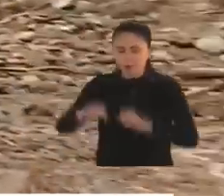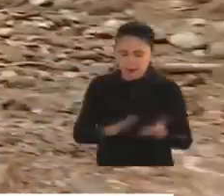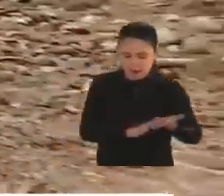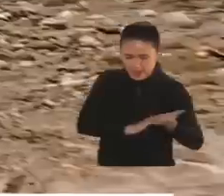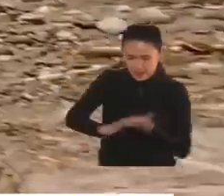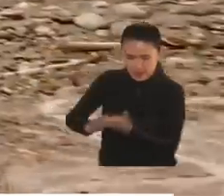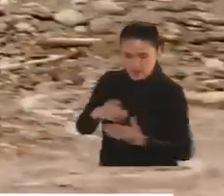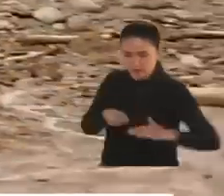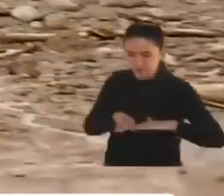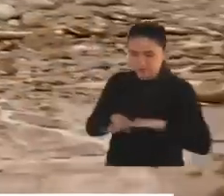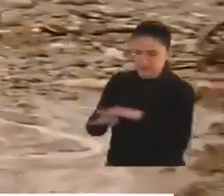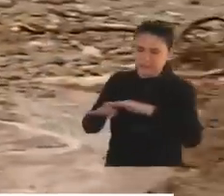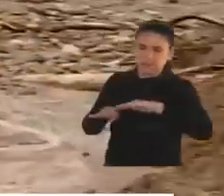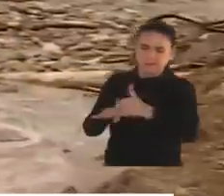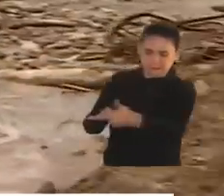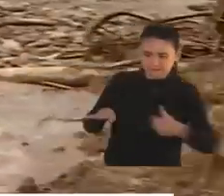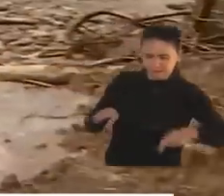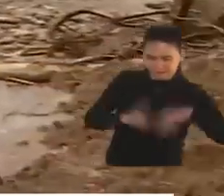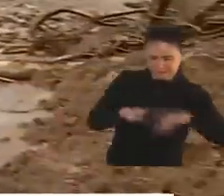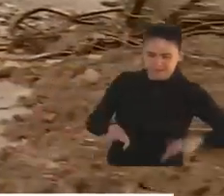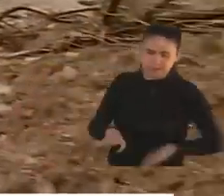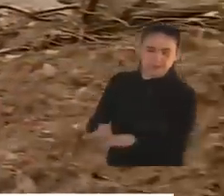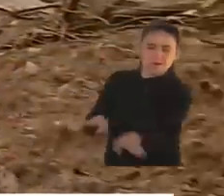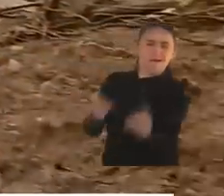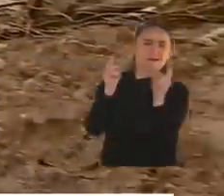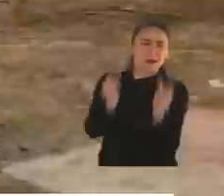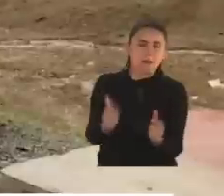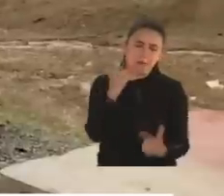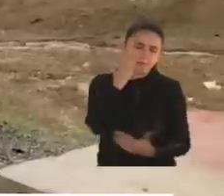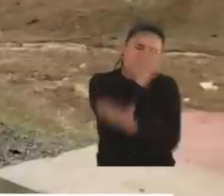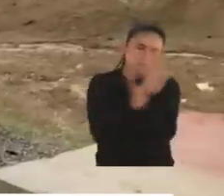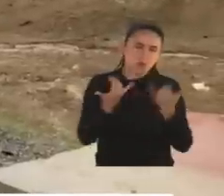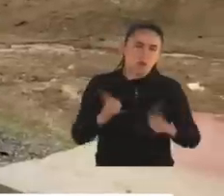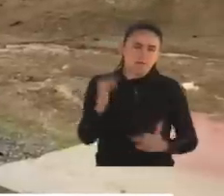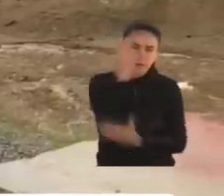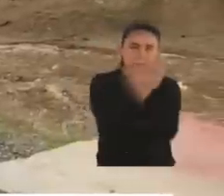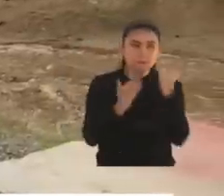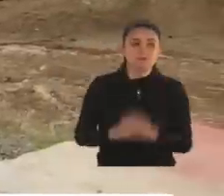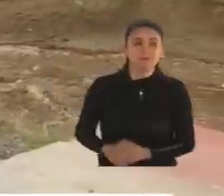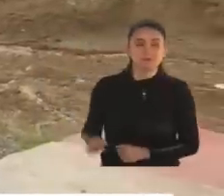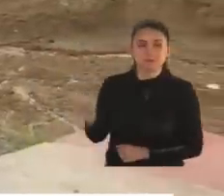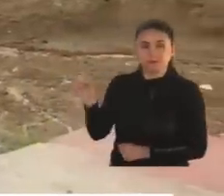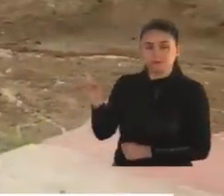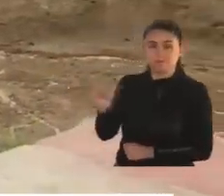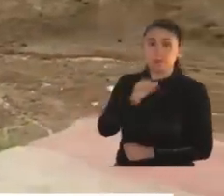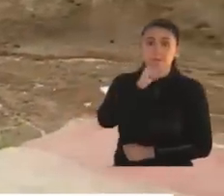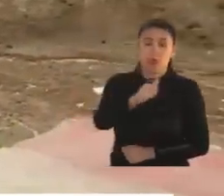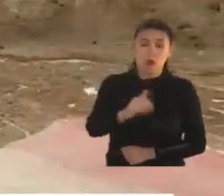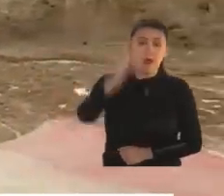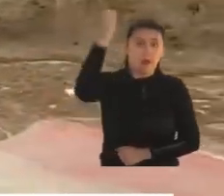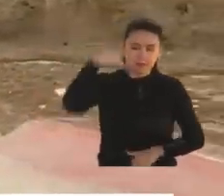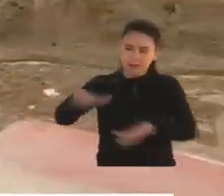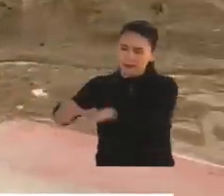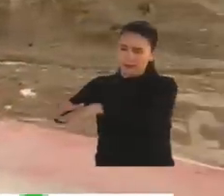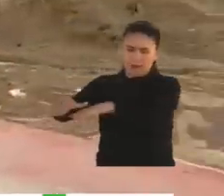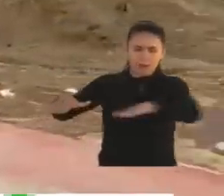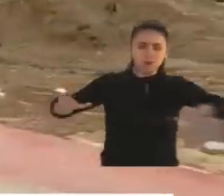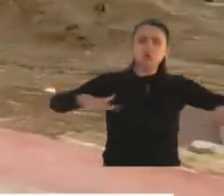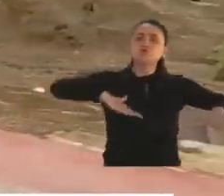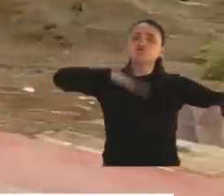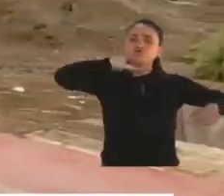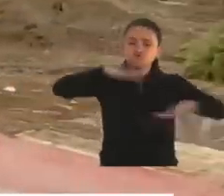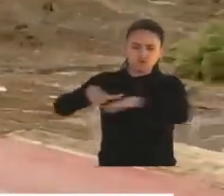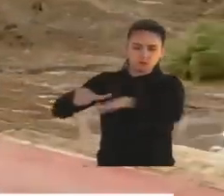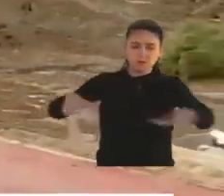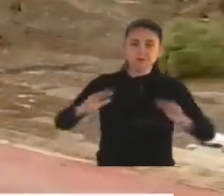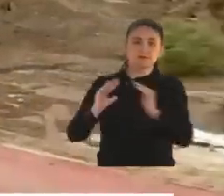permita desembotellar a estas 11 veredas. Este gigantesco cráter que aprecian ustedes antes era una planicie que albergaba en este punto